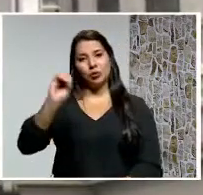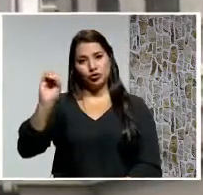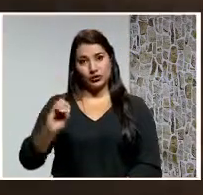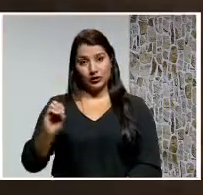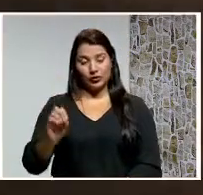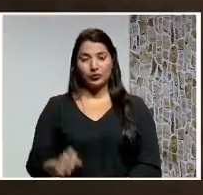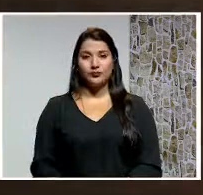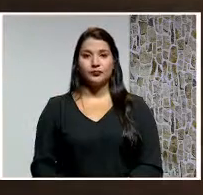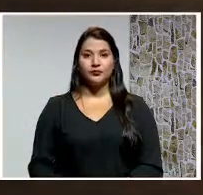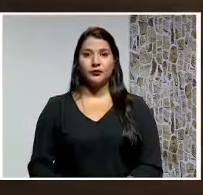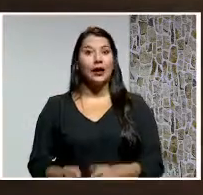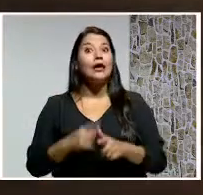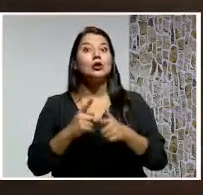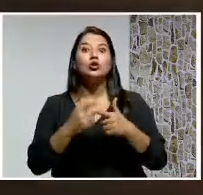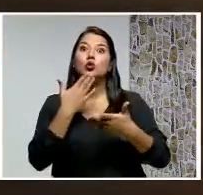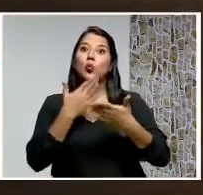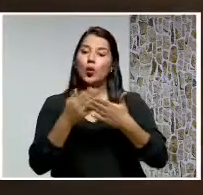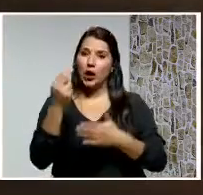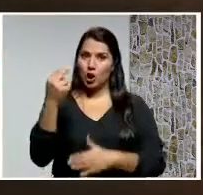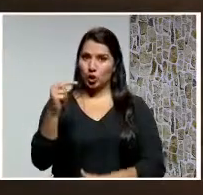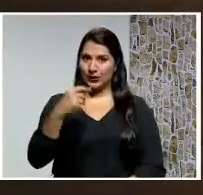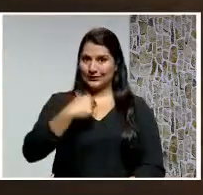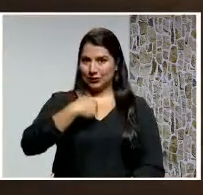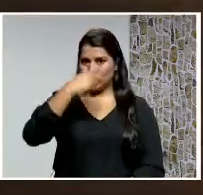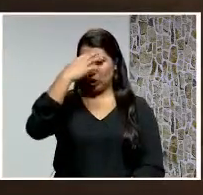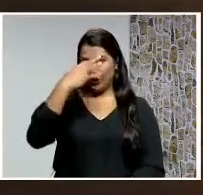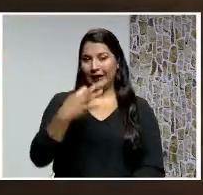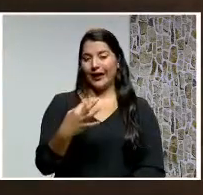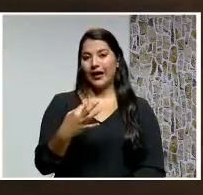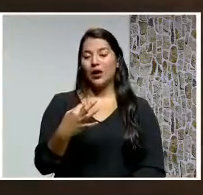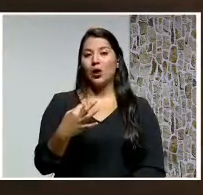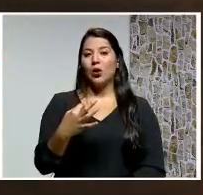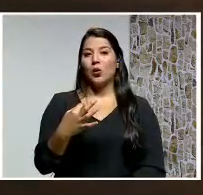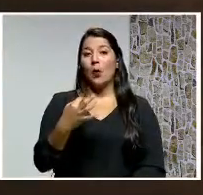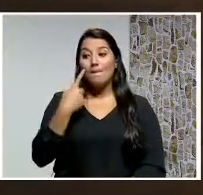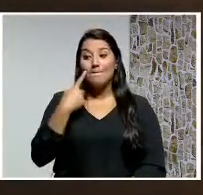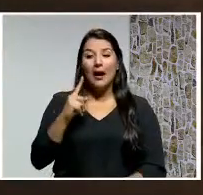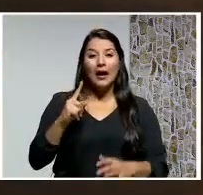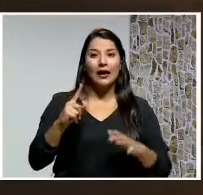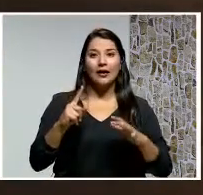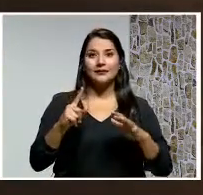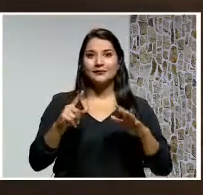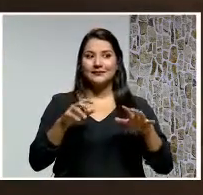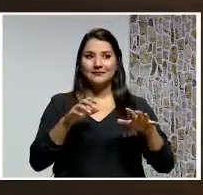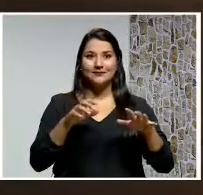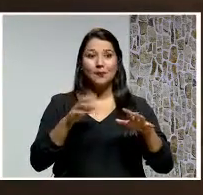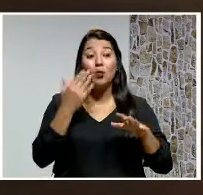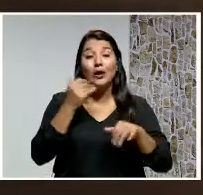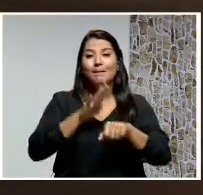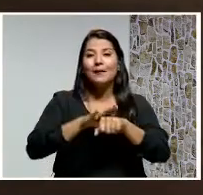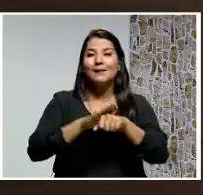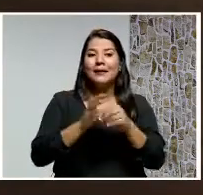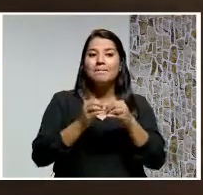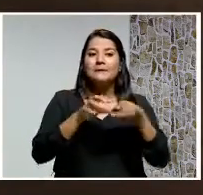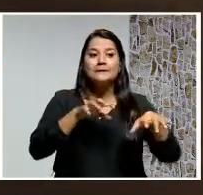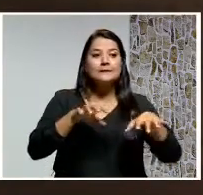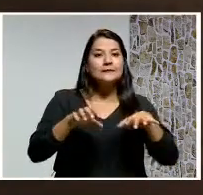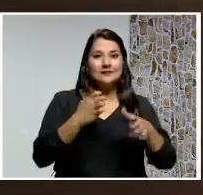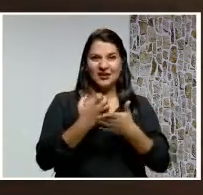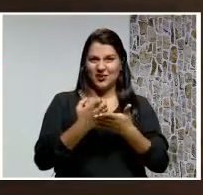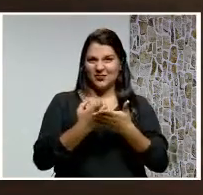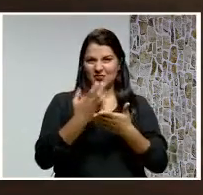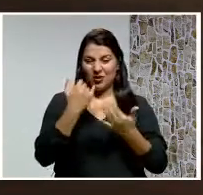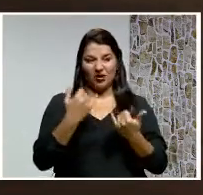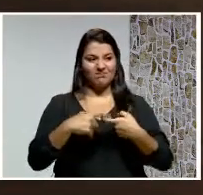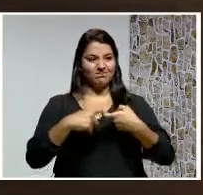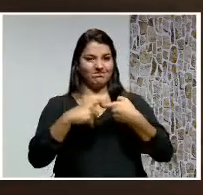semanas. Entonces es una muy buena noticia, creo yo, dentro de las posibilidades de reactivación económica que tanto requerimos. Se abarata el